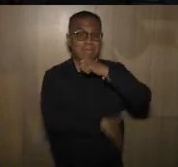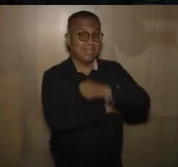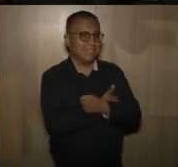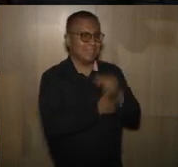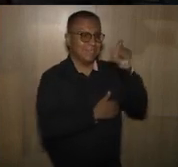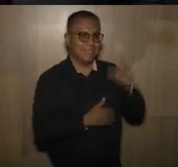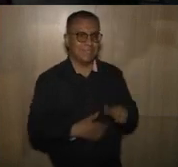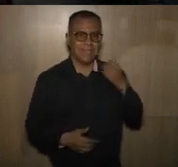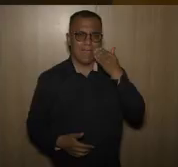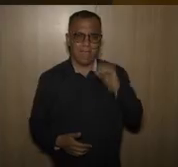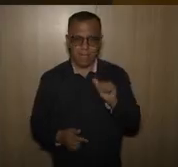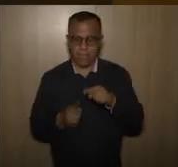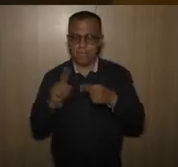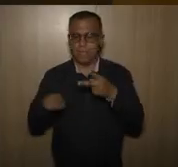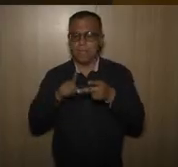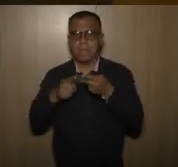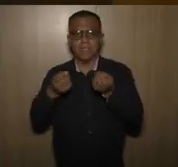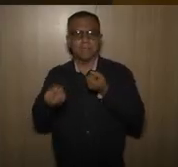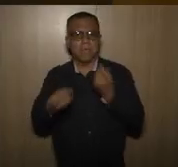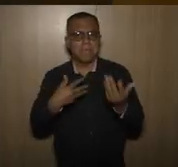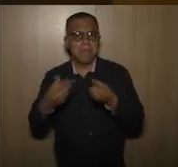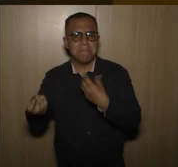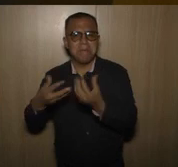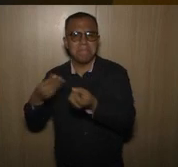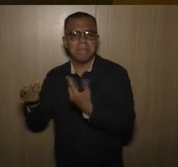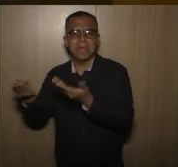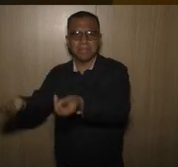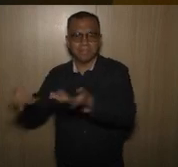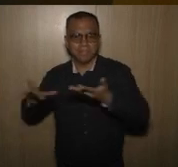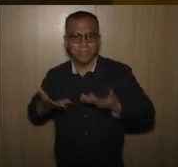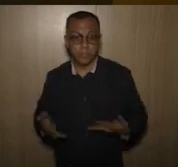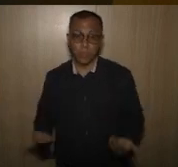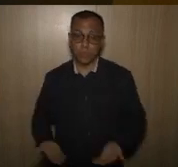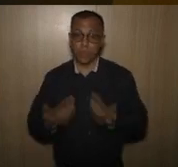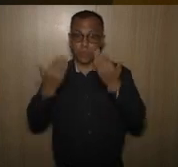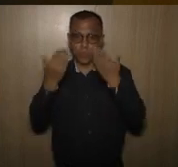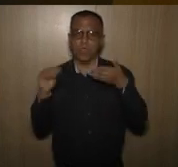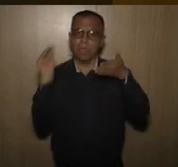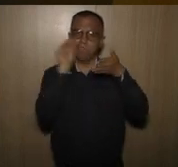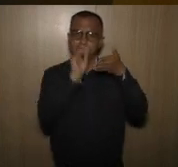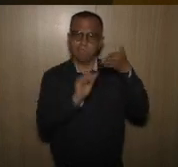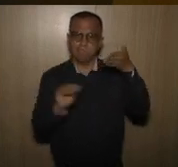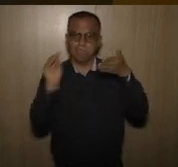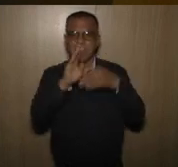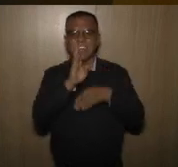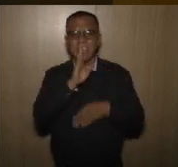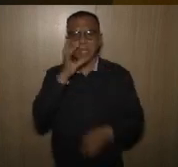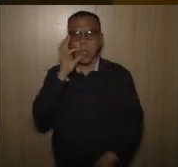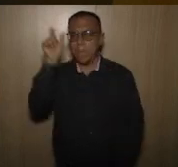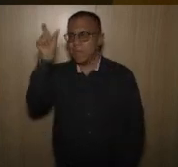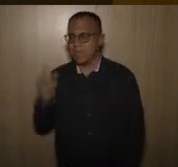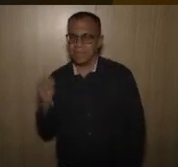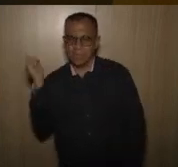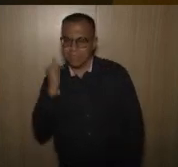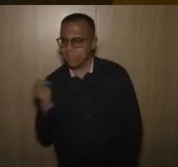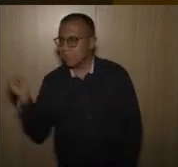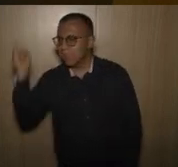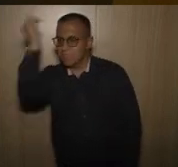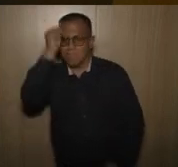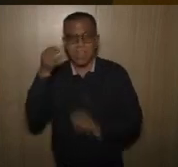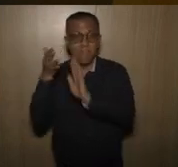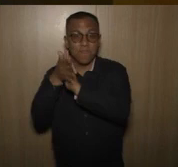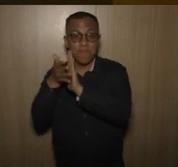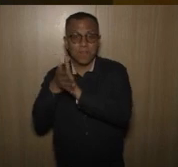y de los aportes que nos han entregado los demás actores, que además han sido muy bien plasmados por nuestro ilustrador allá en la infografía, pero